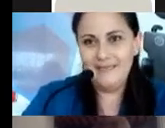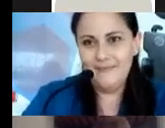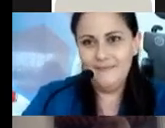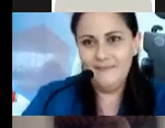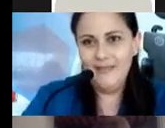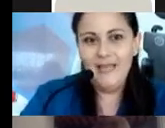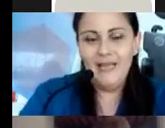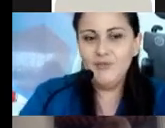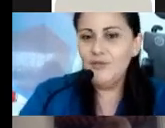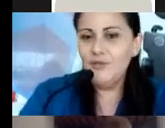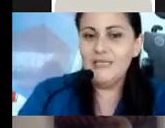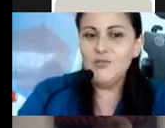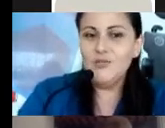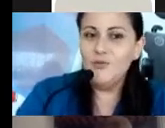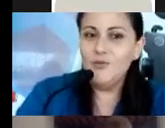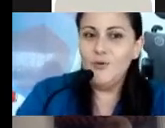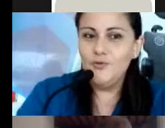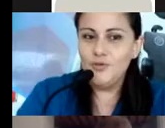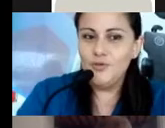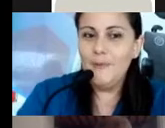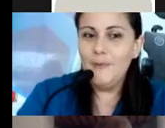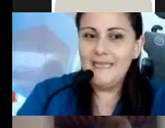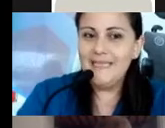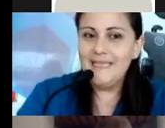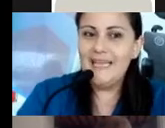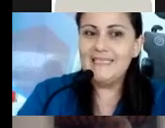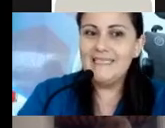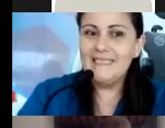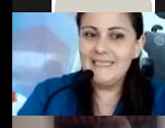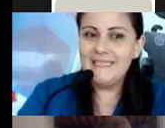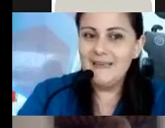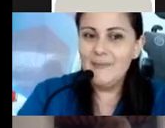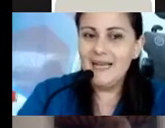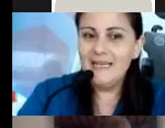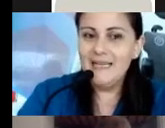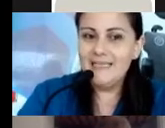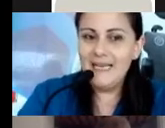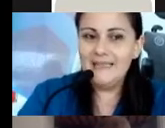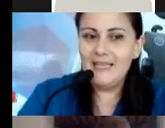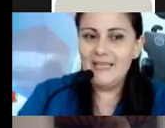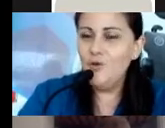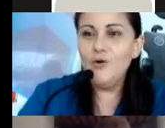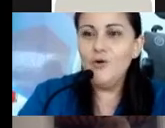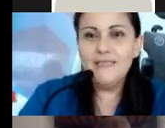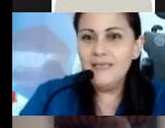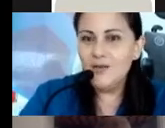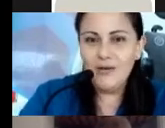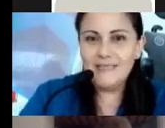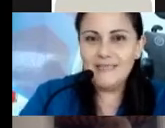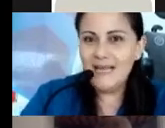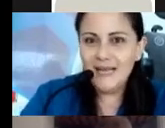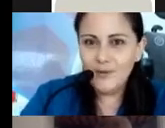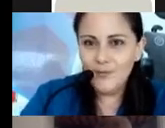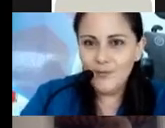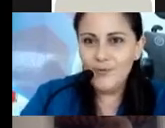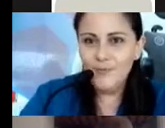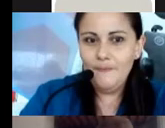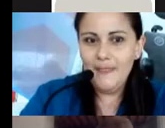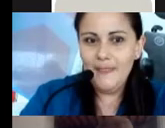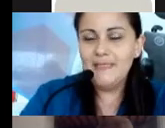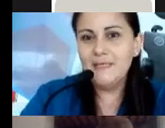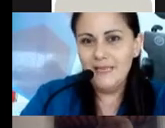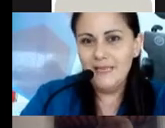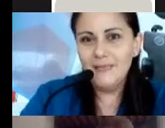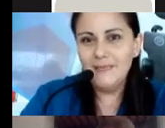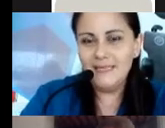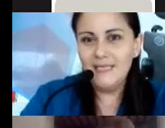paciente. Entonces, cuando yo tengo un paciente que la cervical 7 no coincide con la sacra 1,